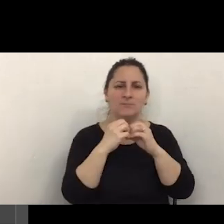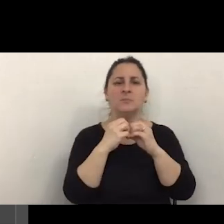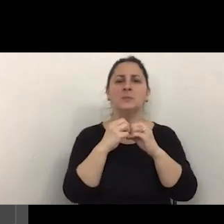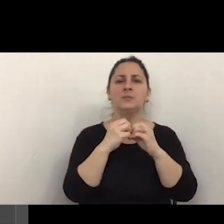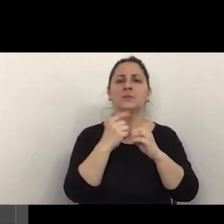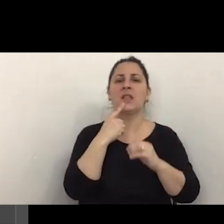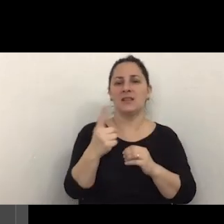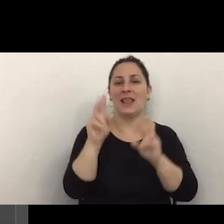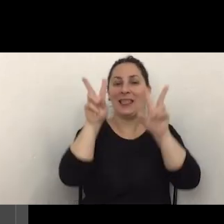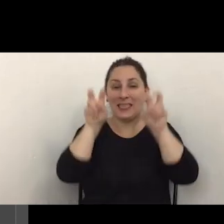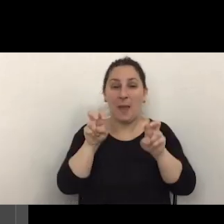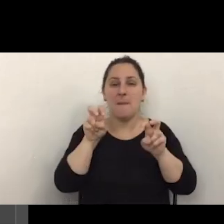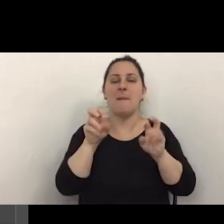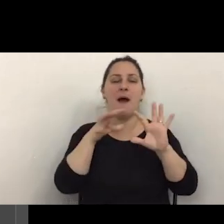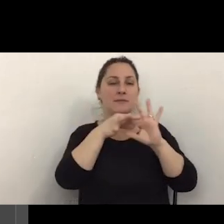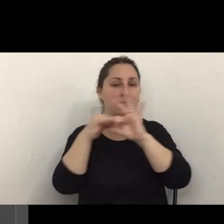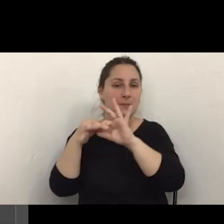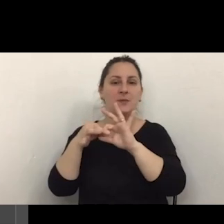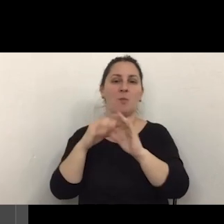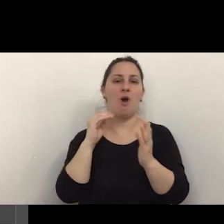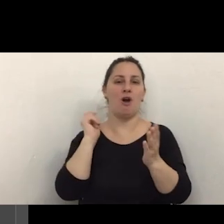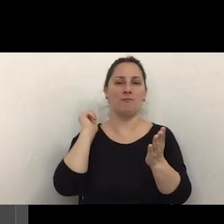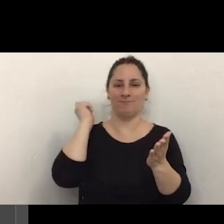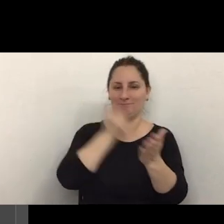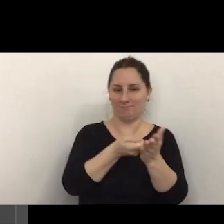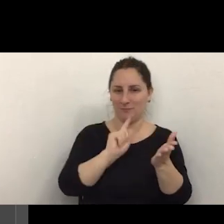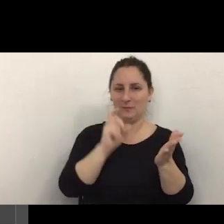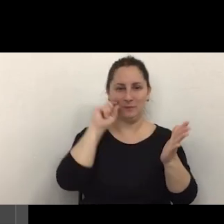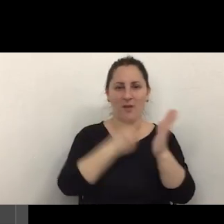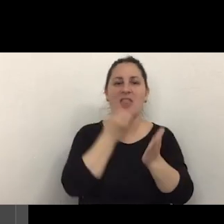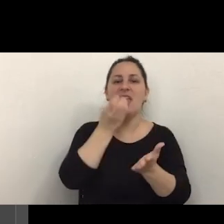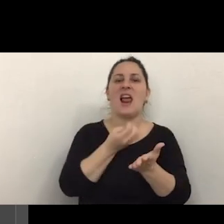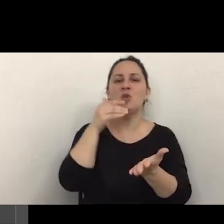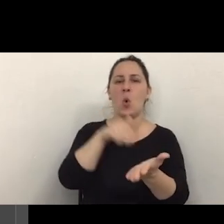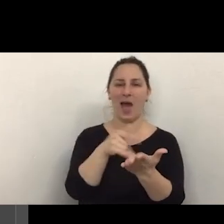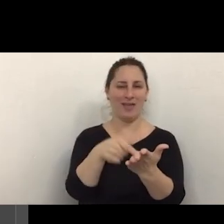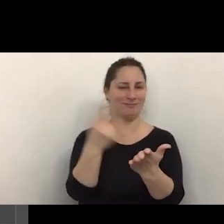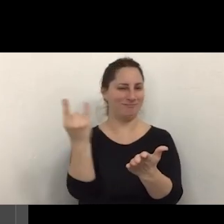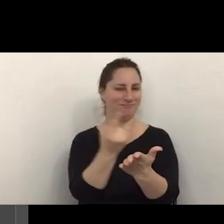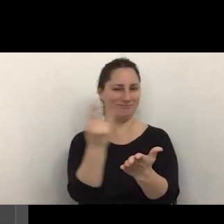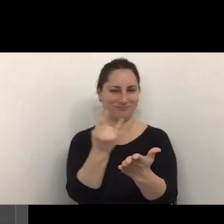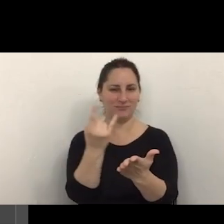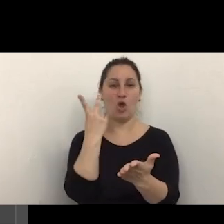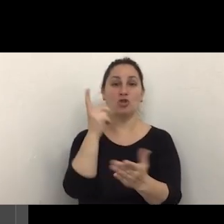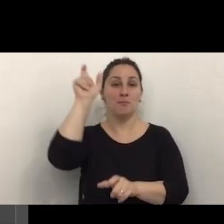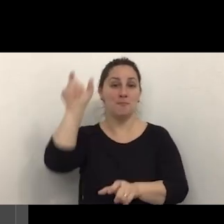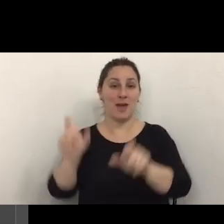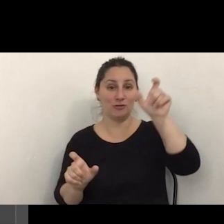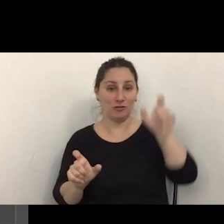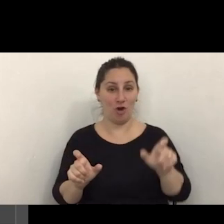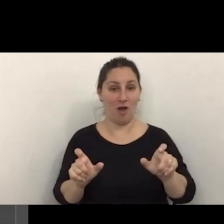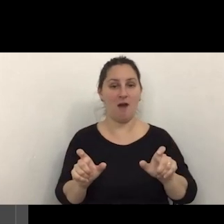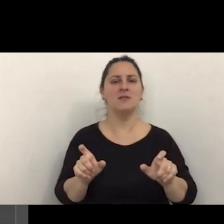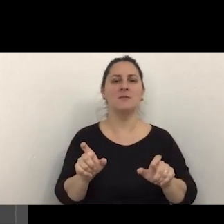una cuestión relacionada con evasión por declaraciones juradas engañosas, ¿sí? A 2 personas, en este caso